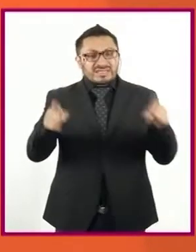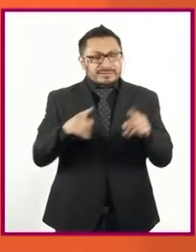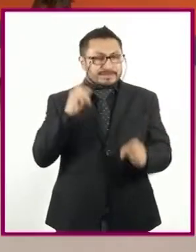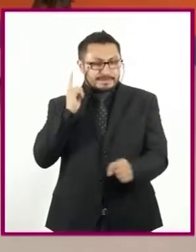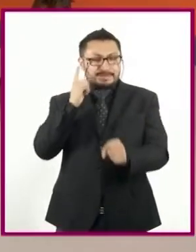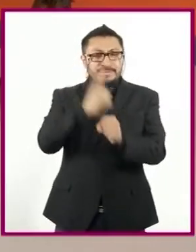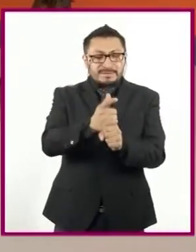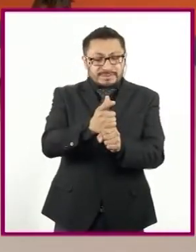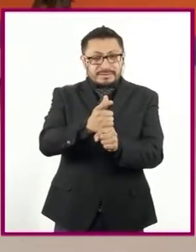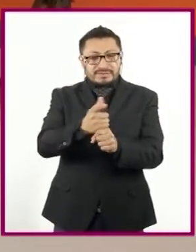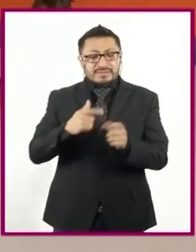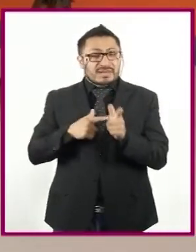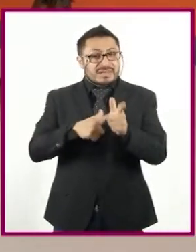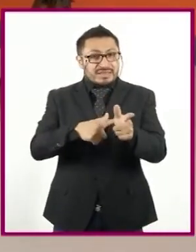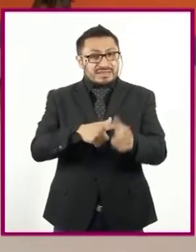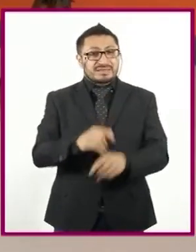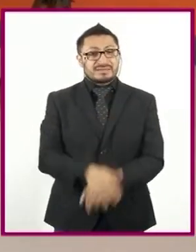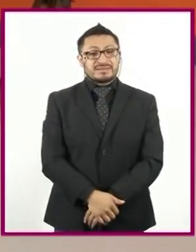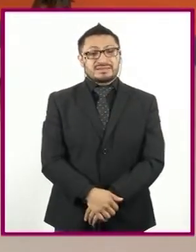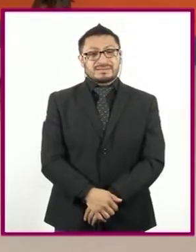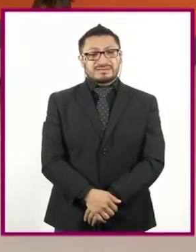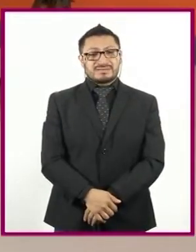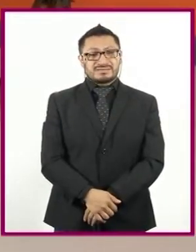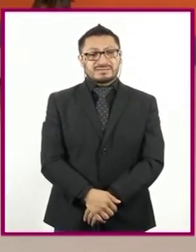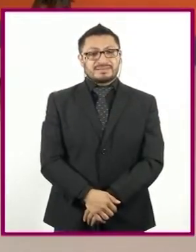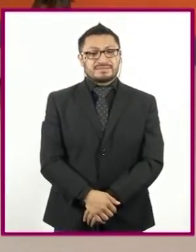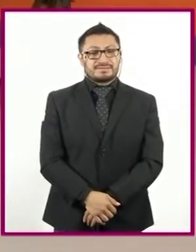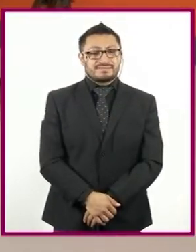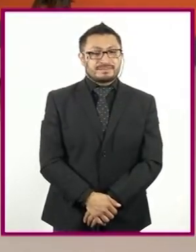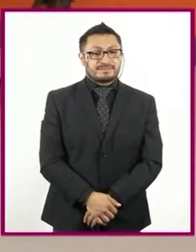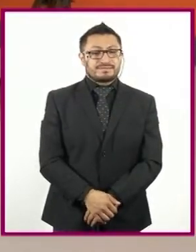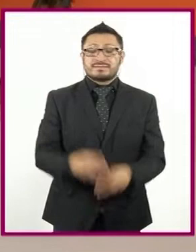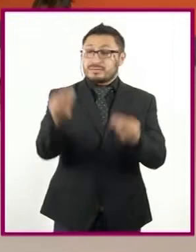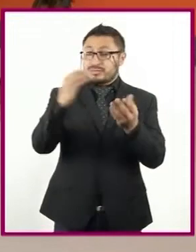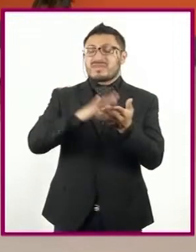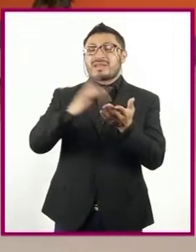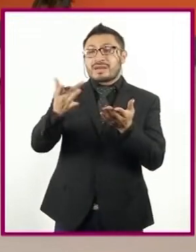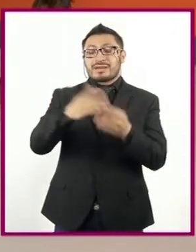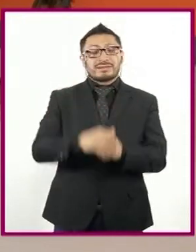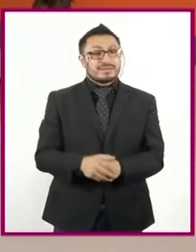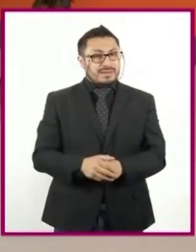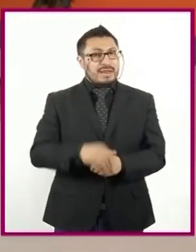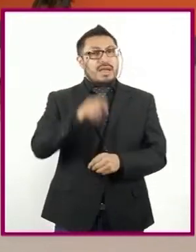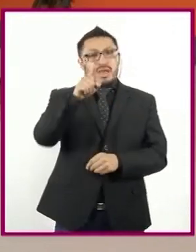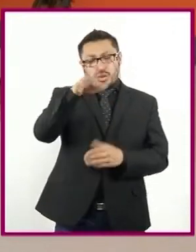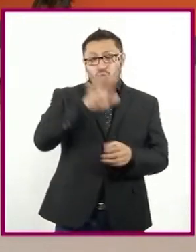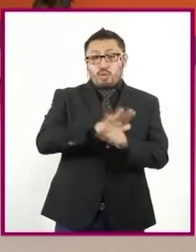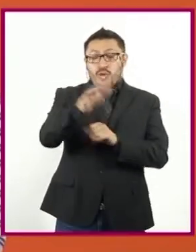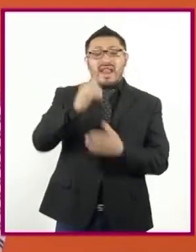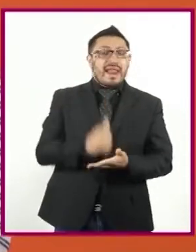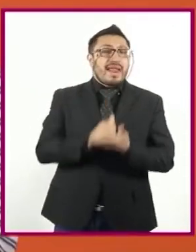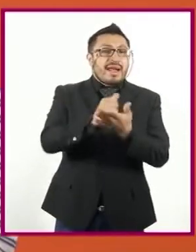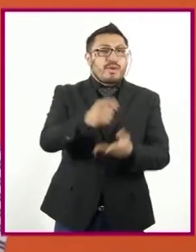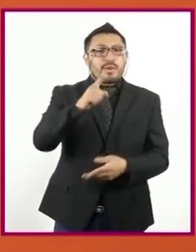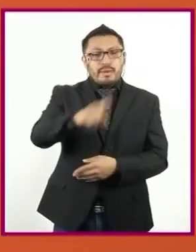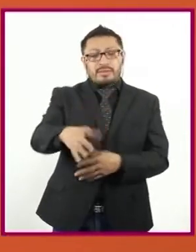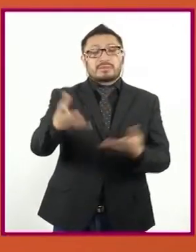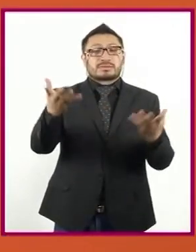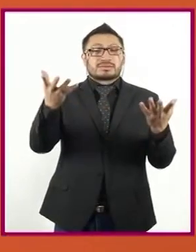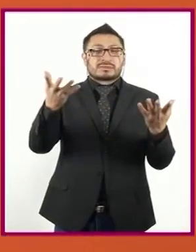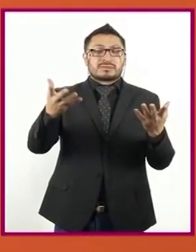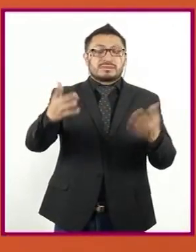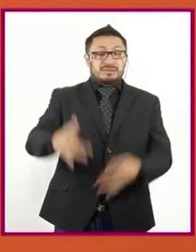camino para continuar. Muchísimas gracias. Por cierto, ¿qué es lo que te ayuda para experimentar